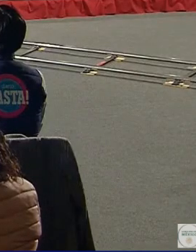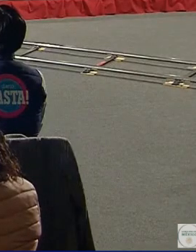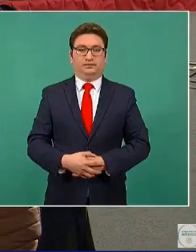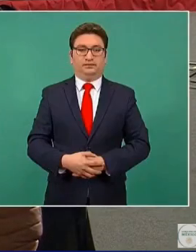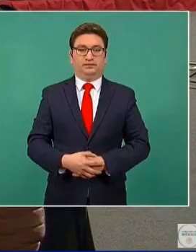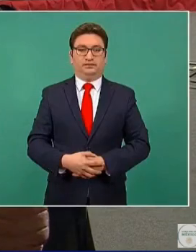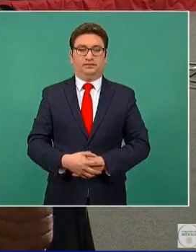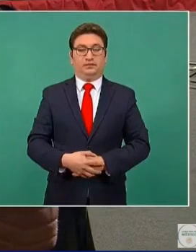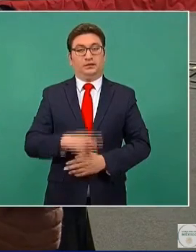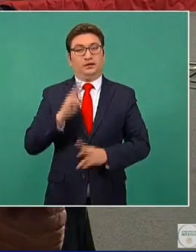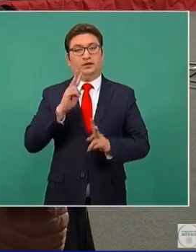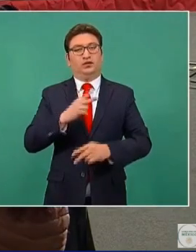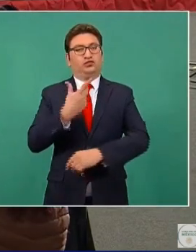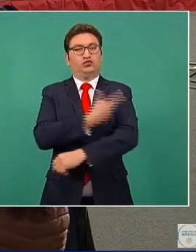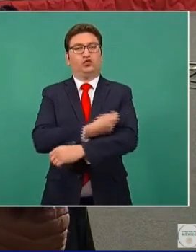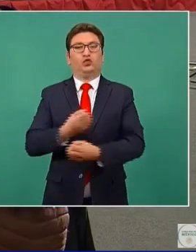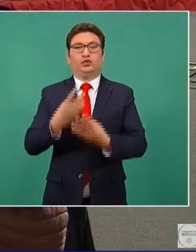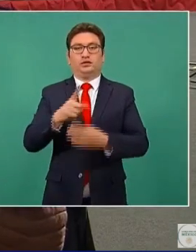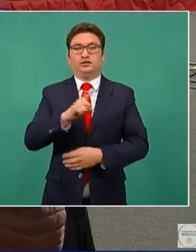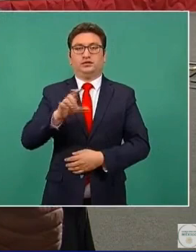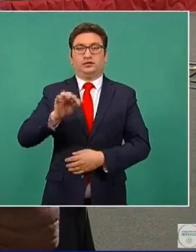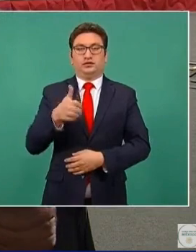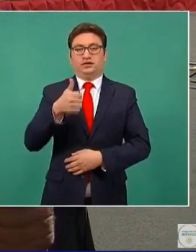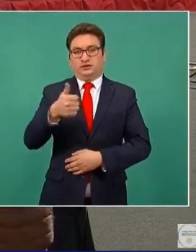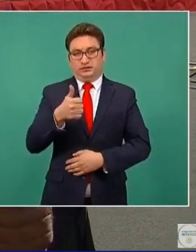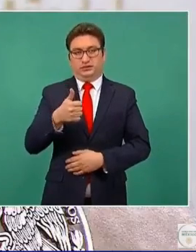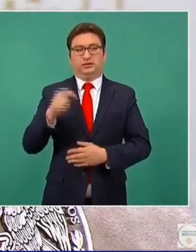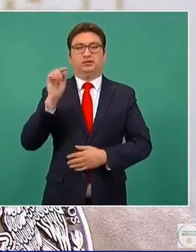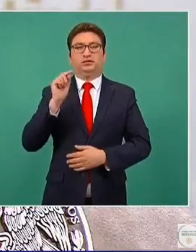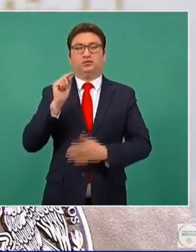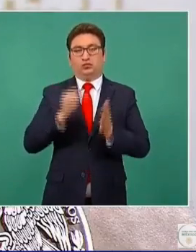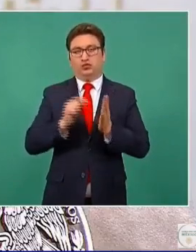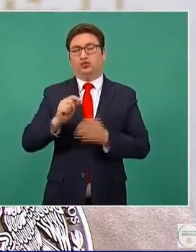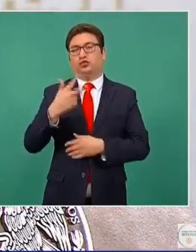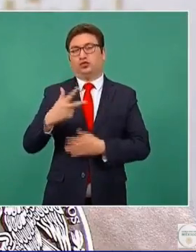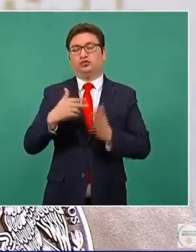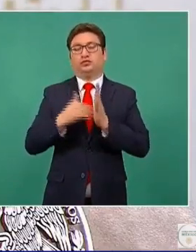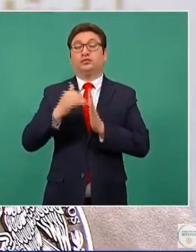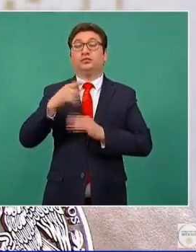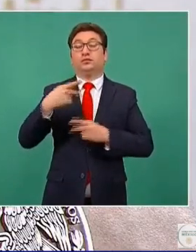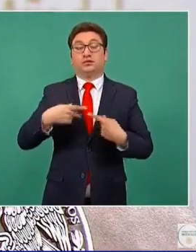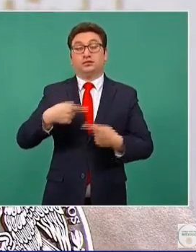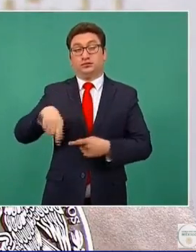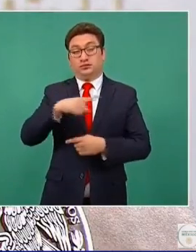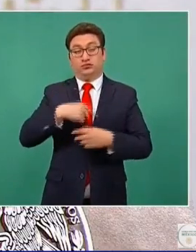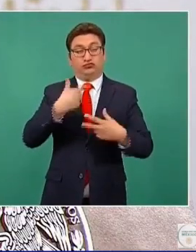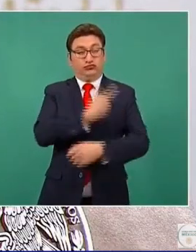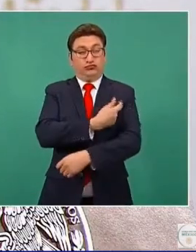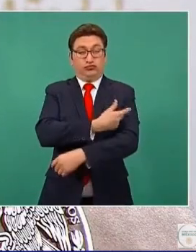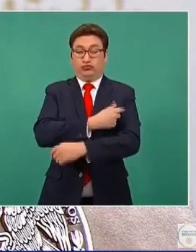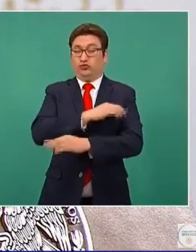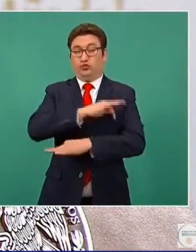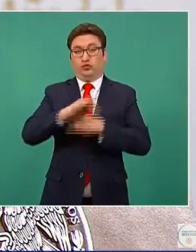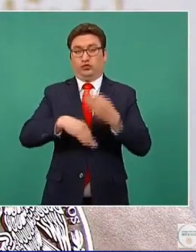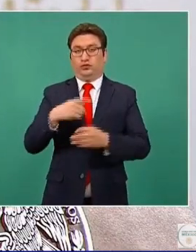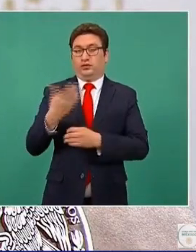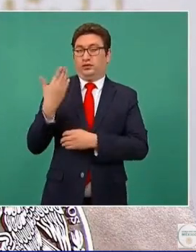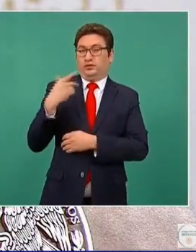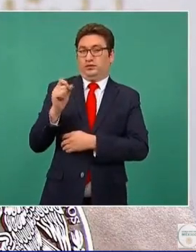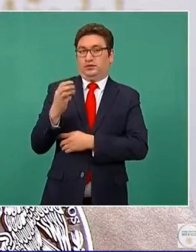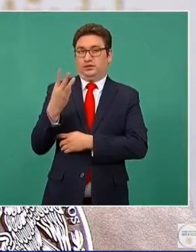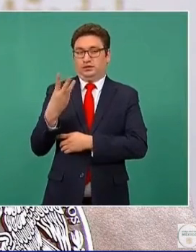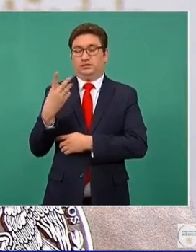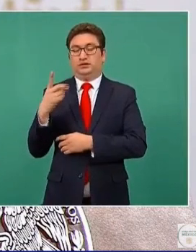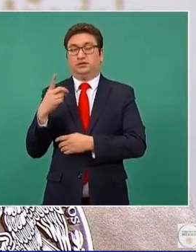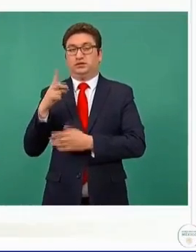cifra acumulada de dosis aplicadas, 146,8 millones de dosis que han sido aplicadas desde que inició el programa el 23 de diciembre